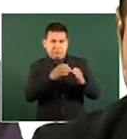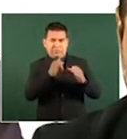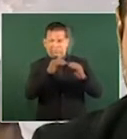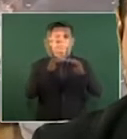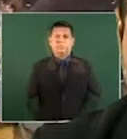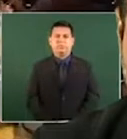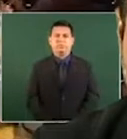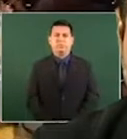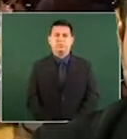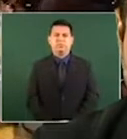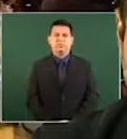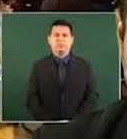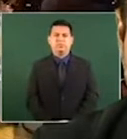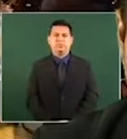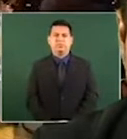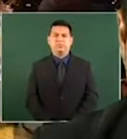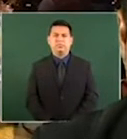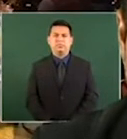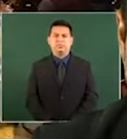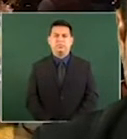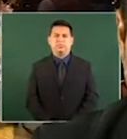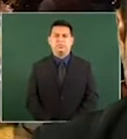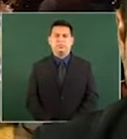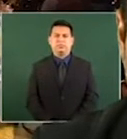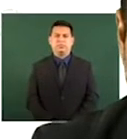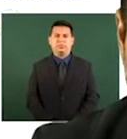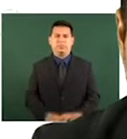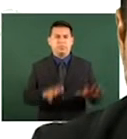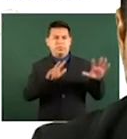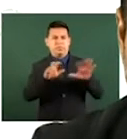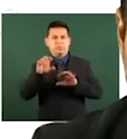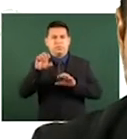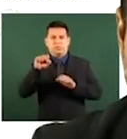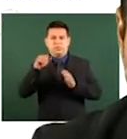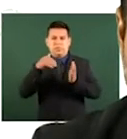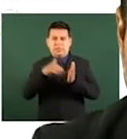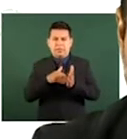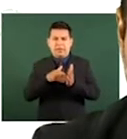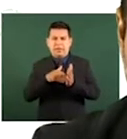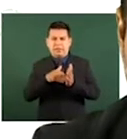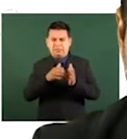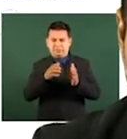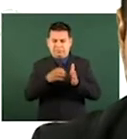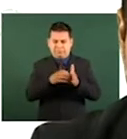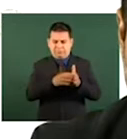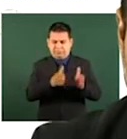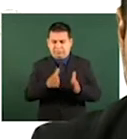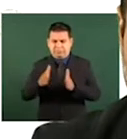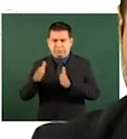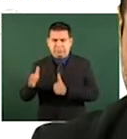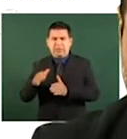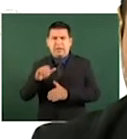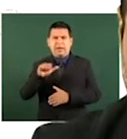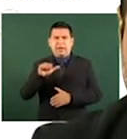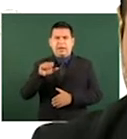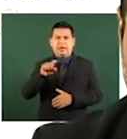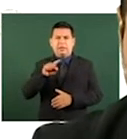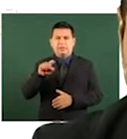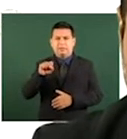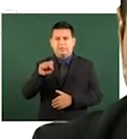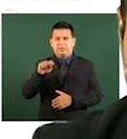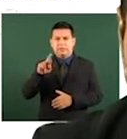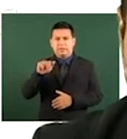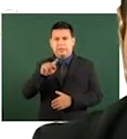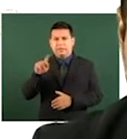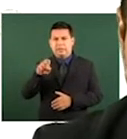López Obrador dijo ayer desde Oaxaca que a más tardar a mediados del próximo mes de abril, se espera que estén ya